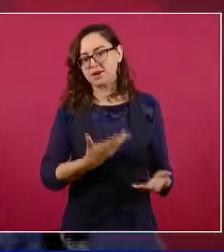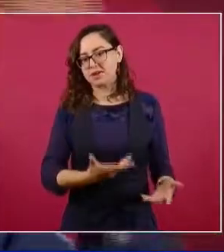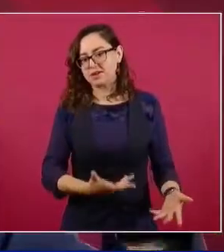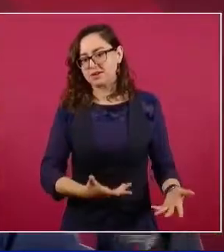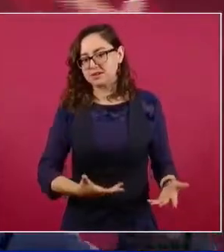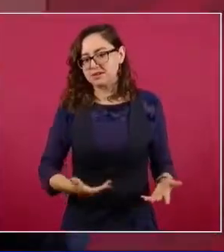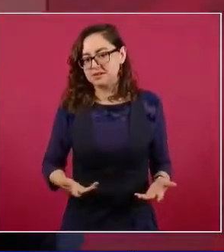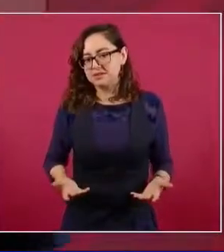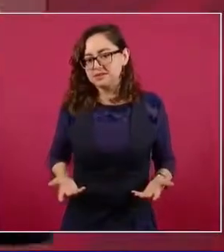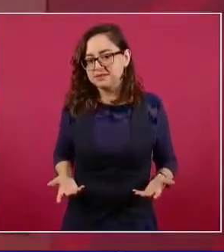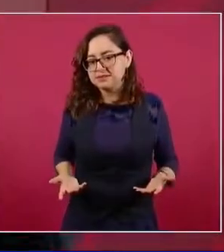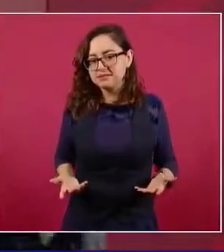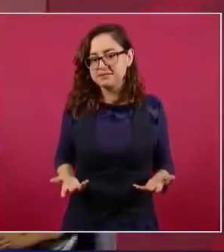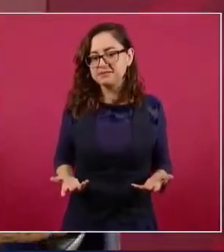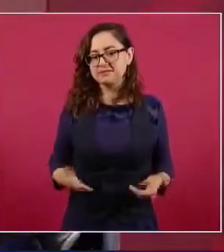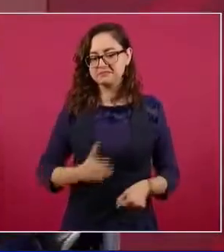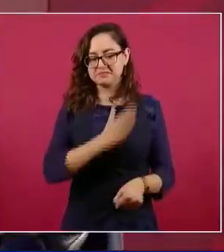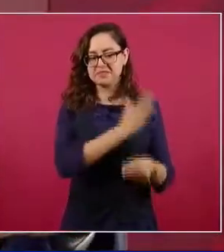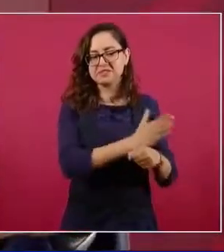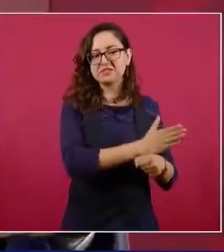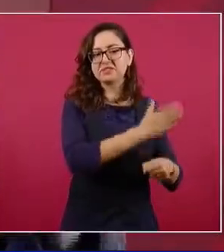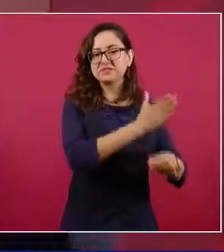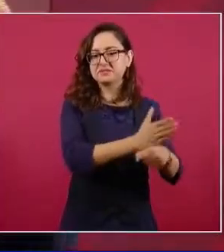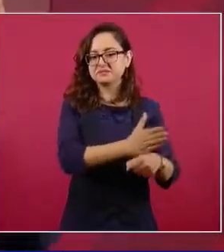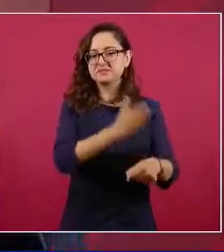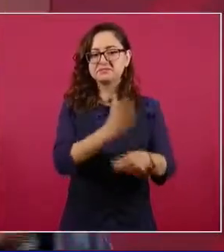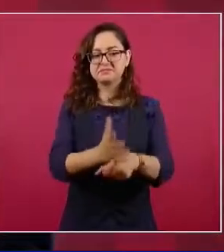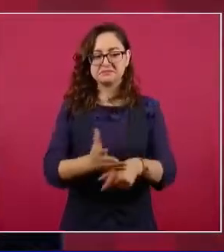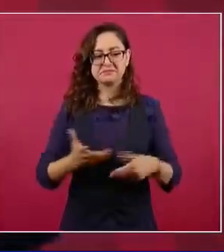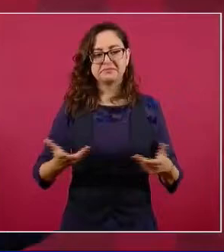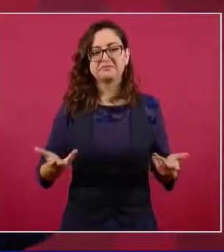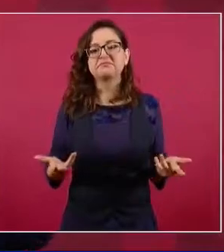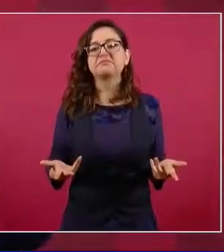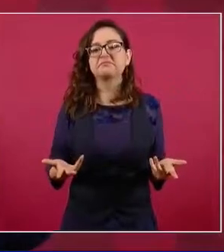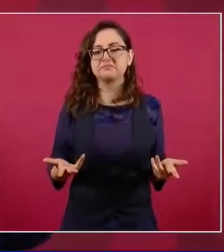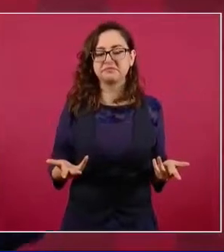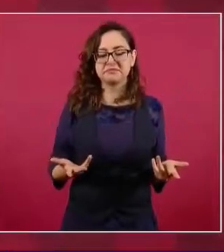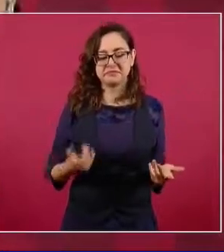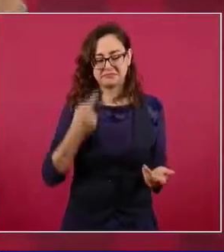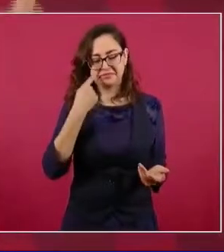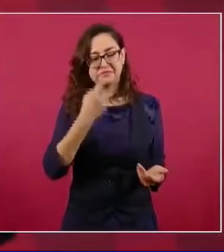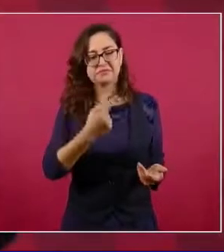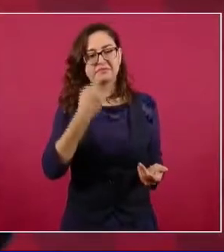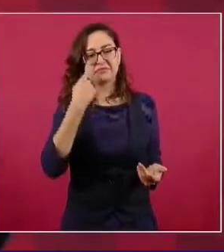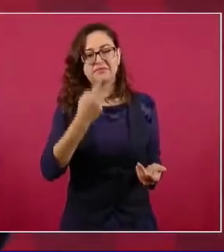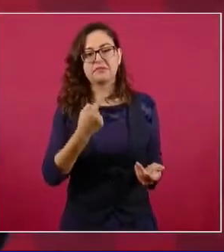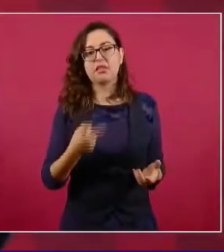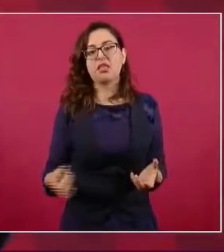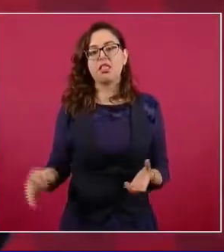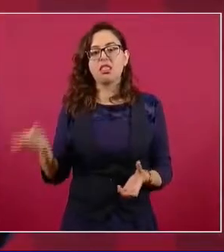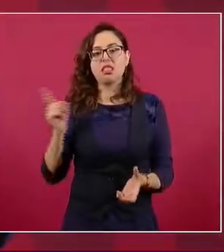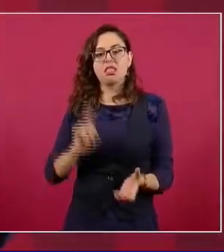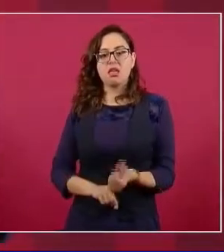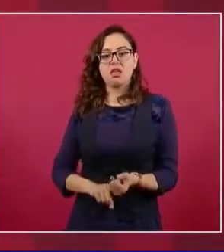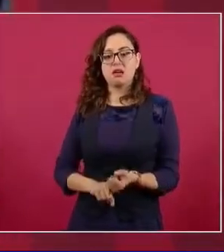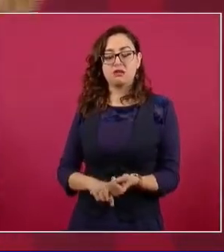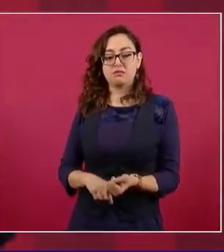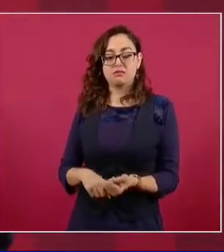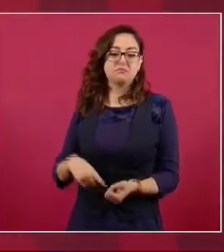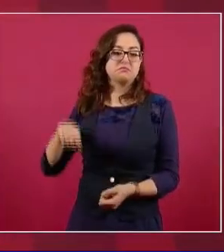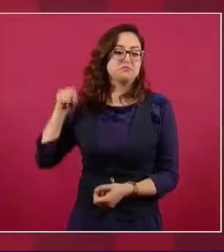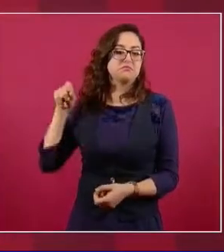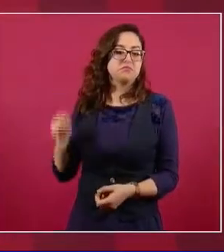al final terminaban los que ordenaban esto haciendo lo mismo o